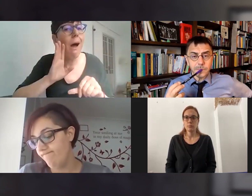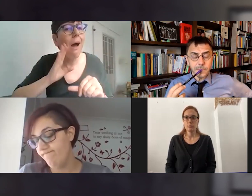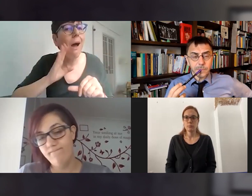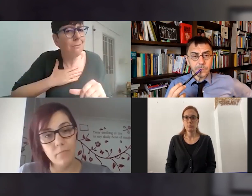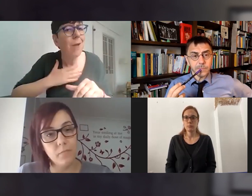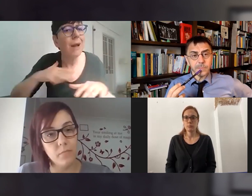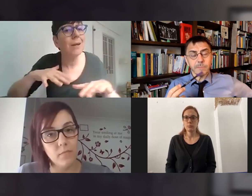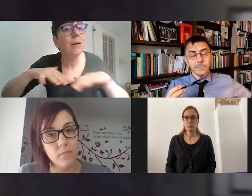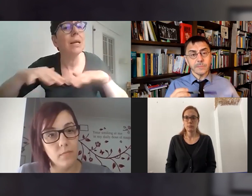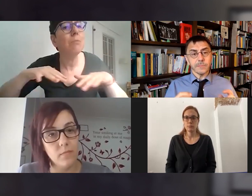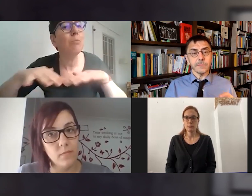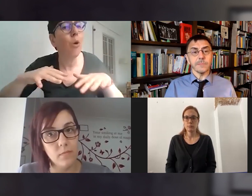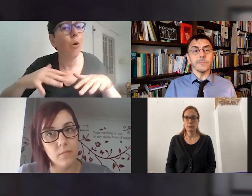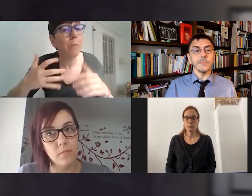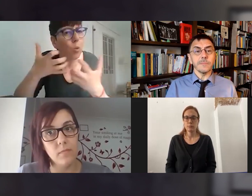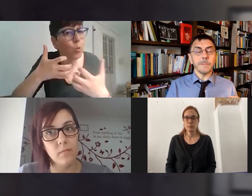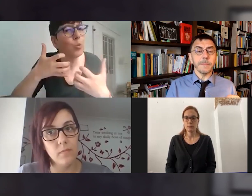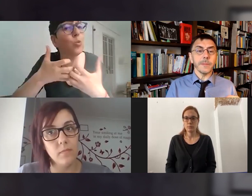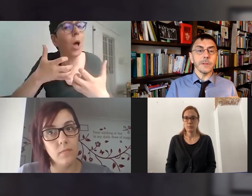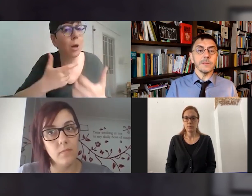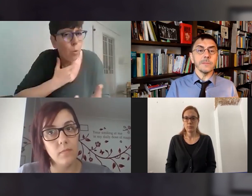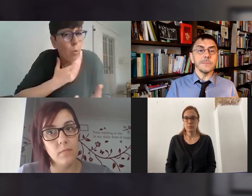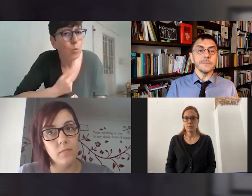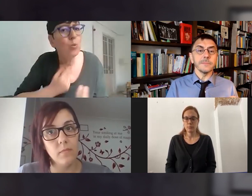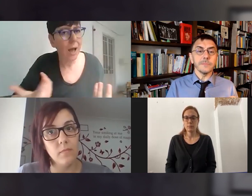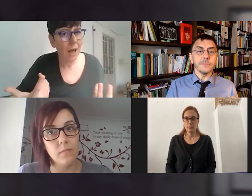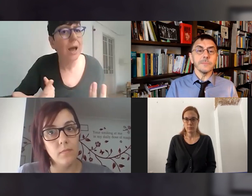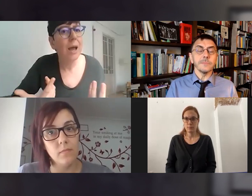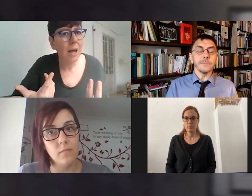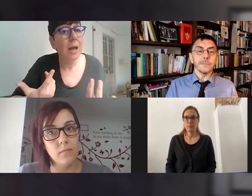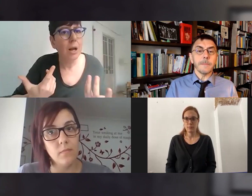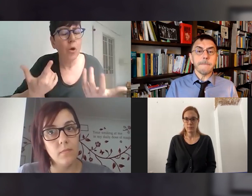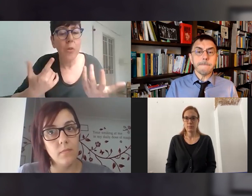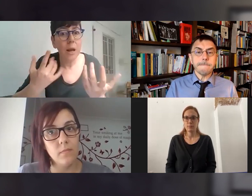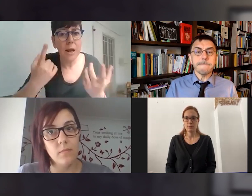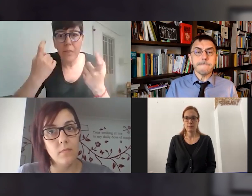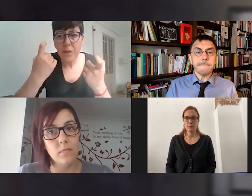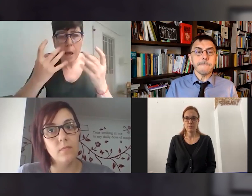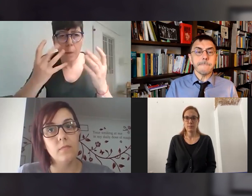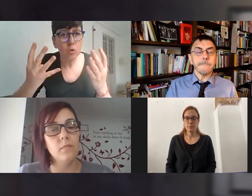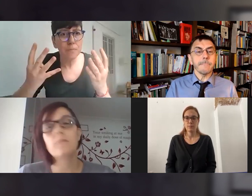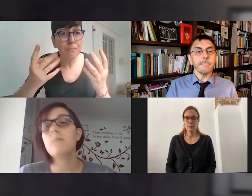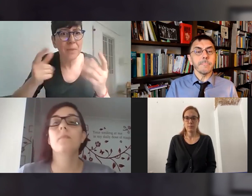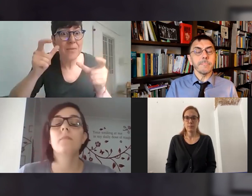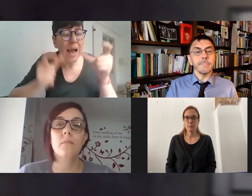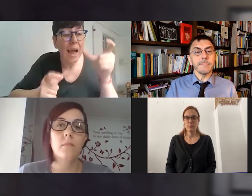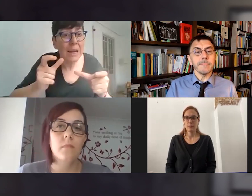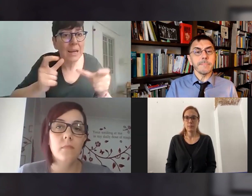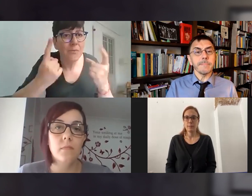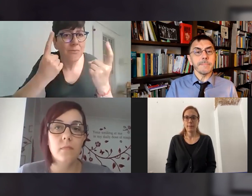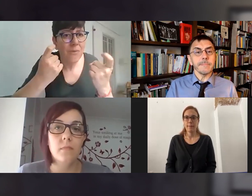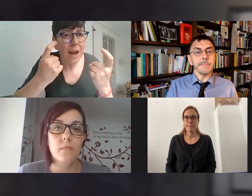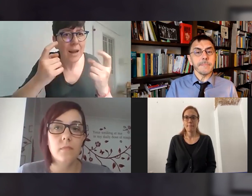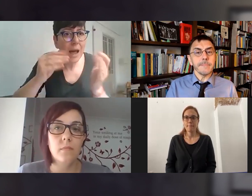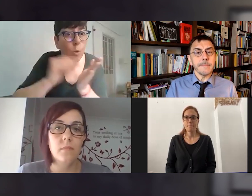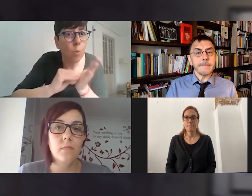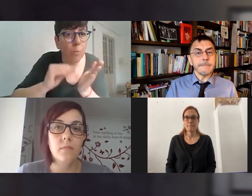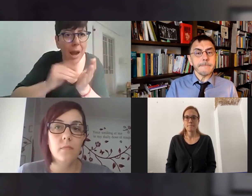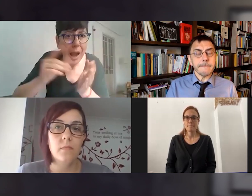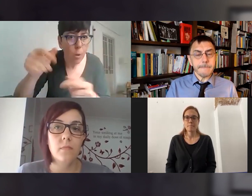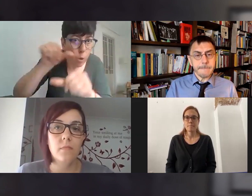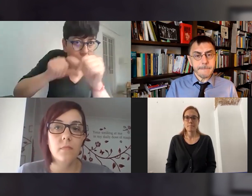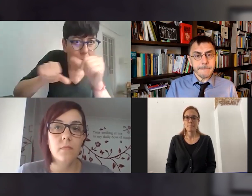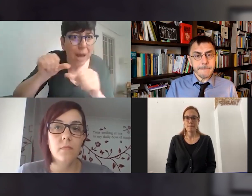a veces tengo ganas de volver un poco al activismo de donde yo vengo, de las luchas de las que yo vengo, del